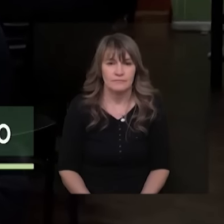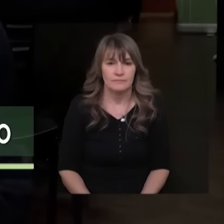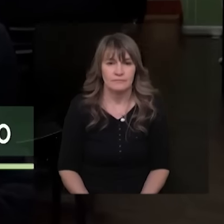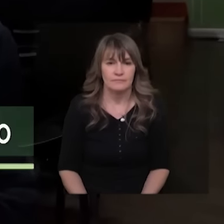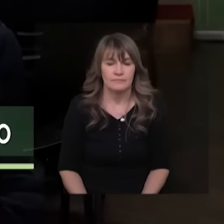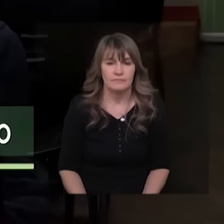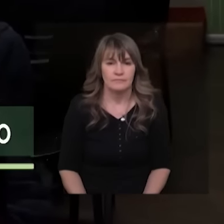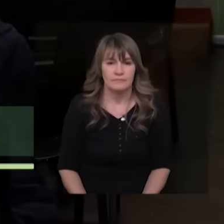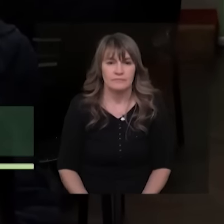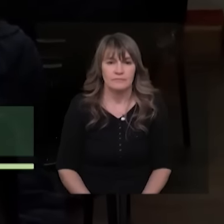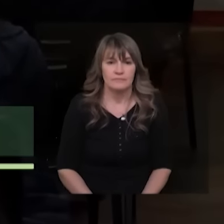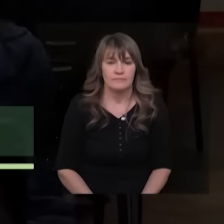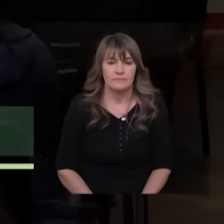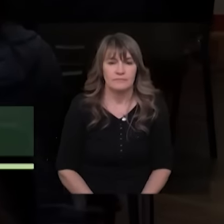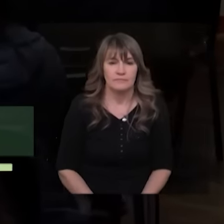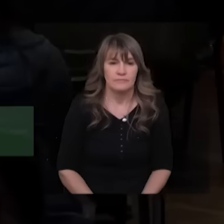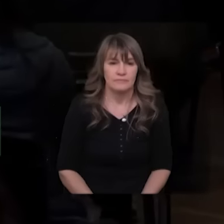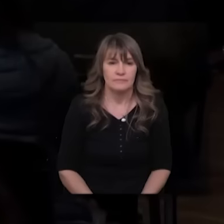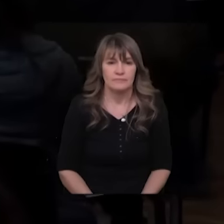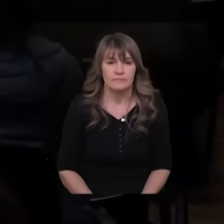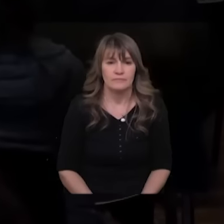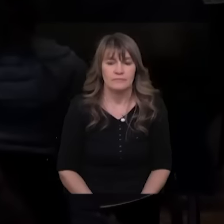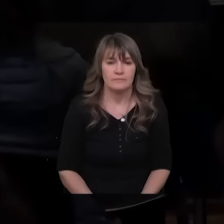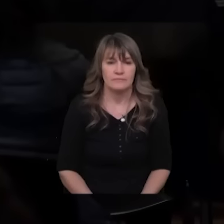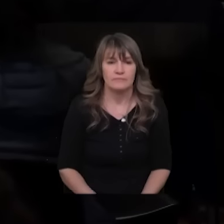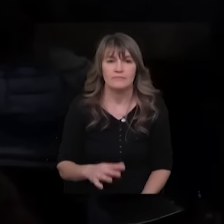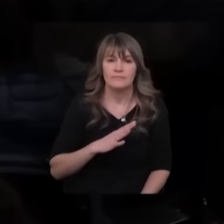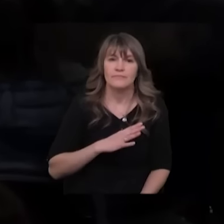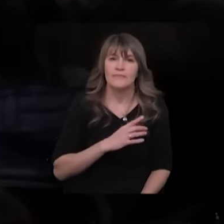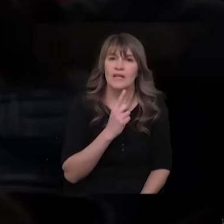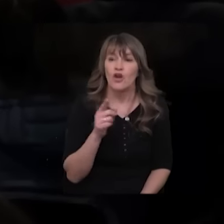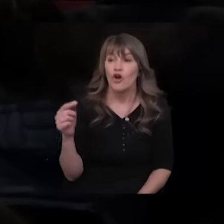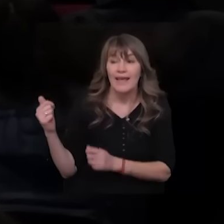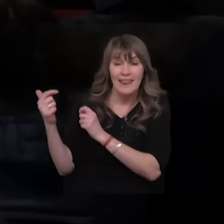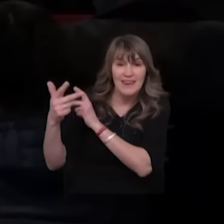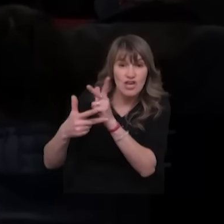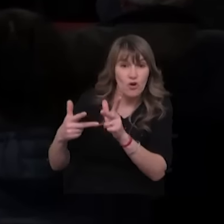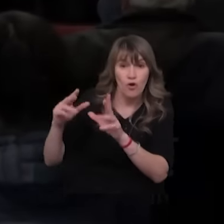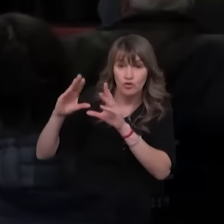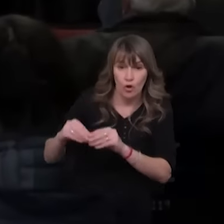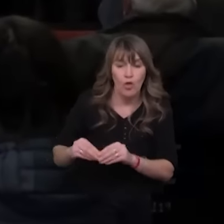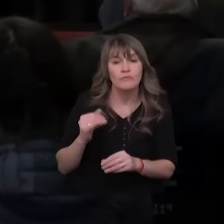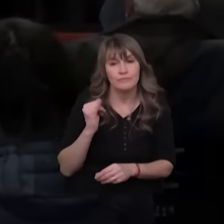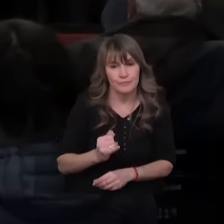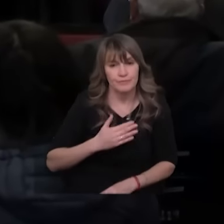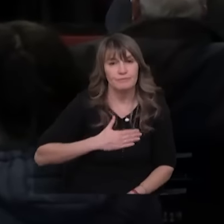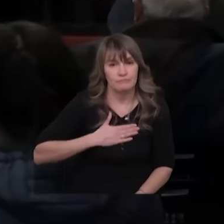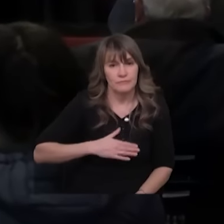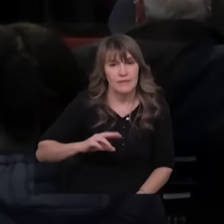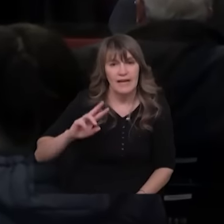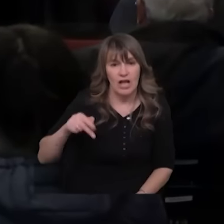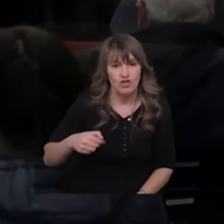enfrentando muy bien suscribo cada letra de lo que acaba de decir milia así que no voy a a